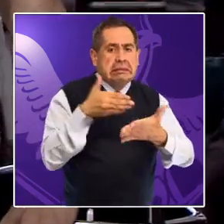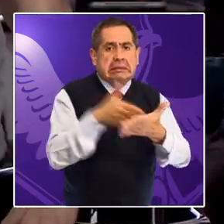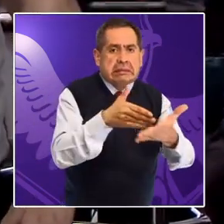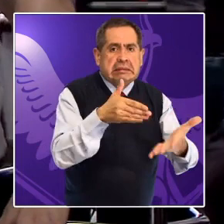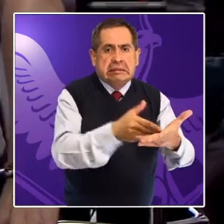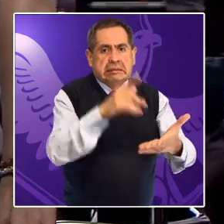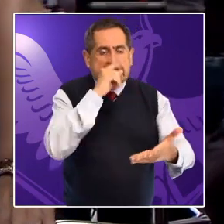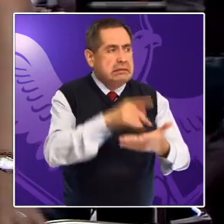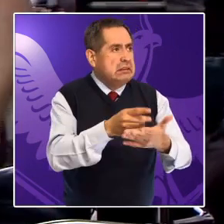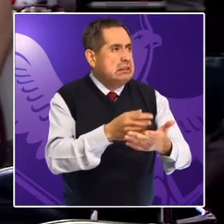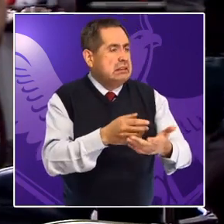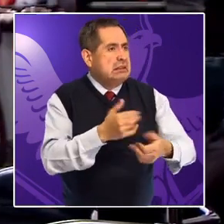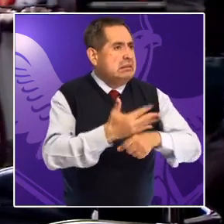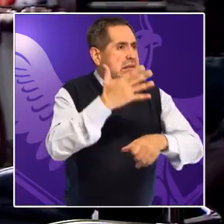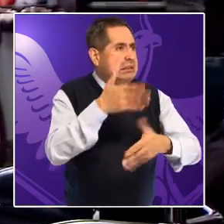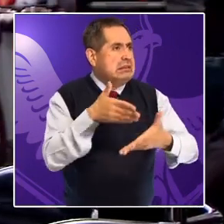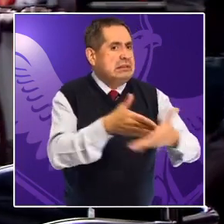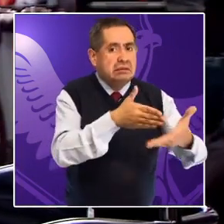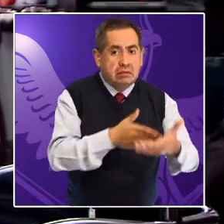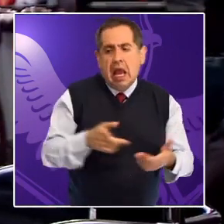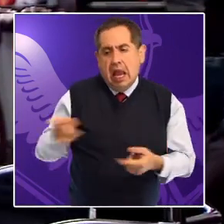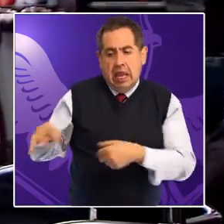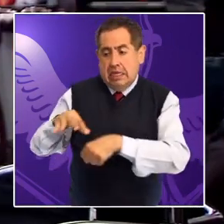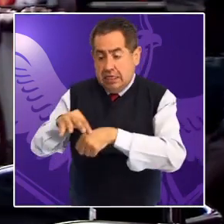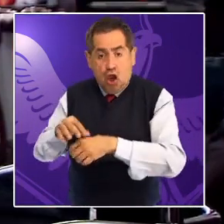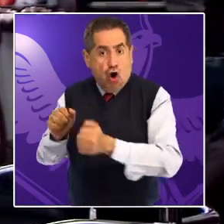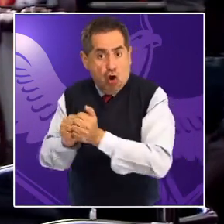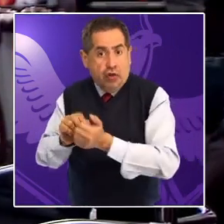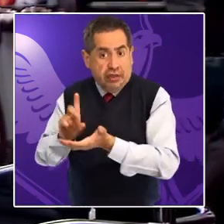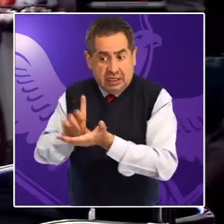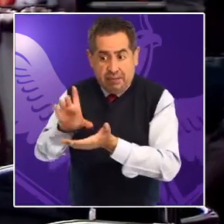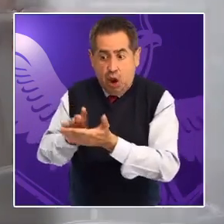persona, además de su condición, pasa a estar en una